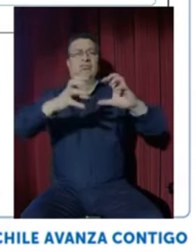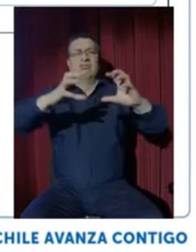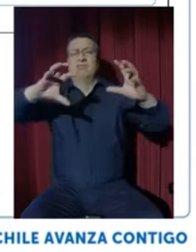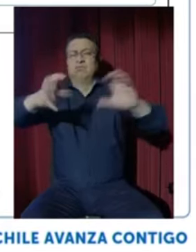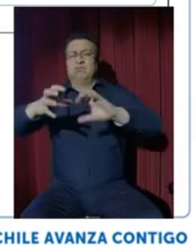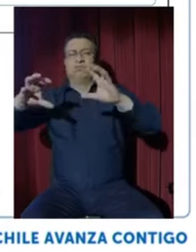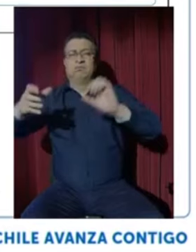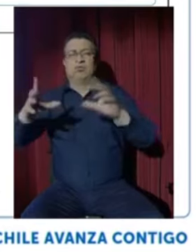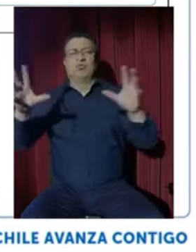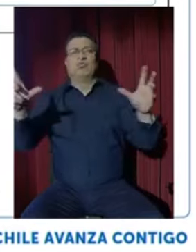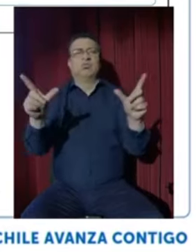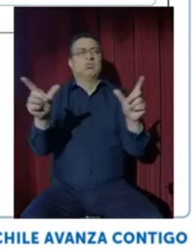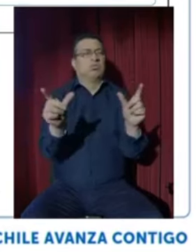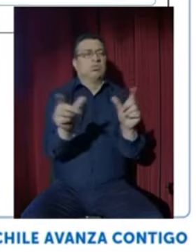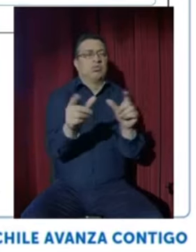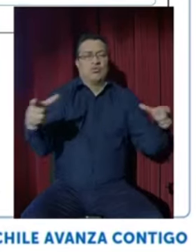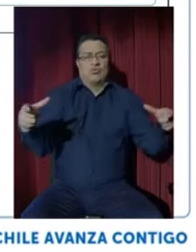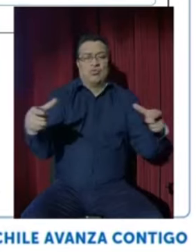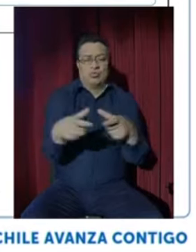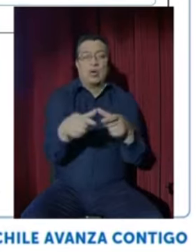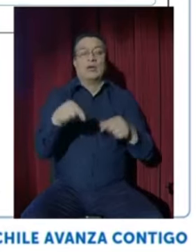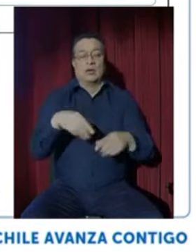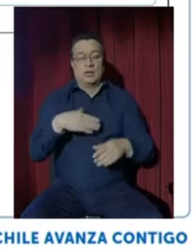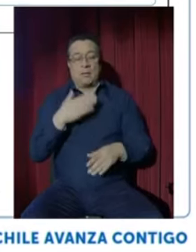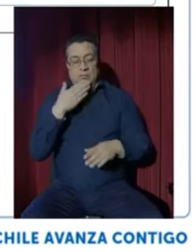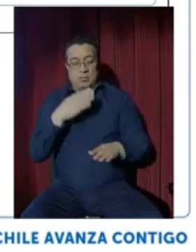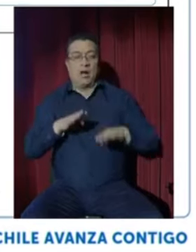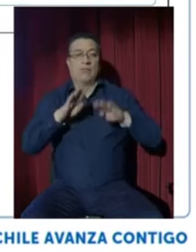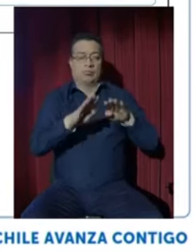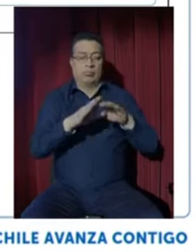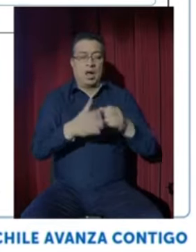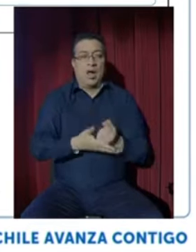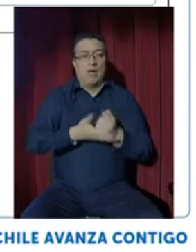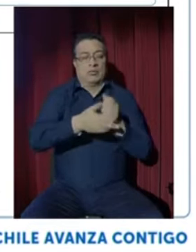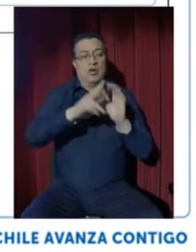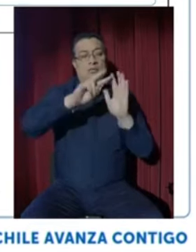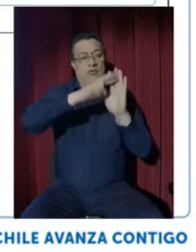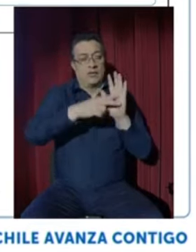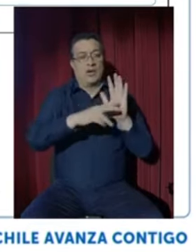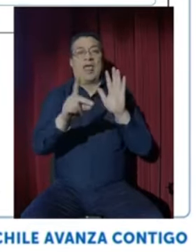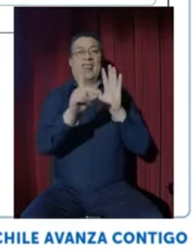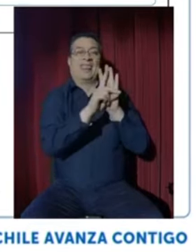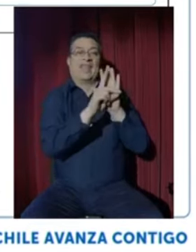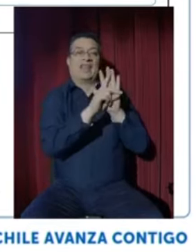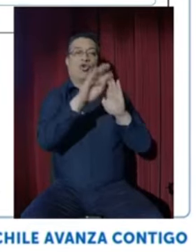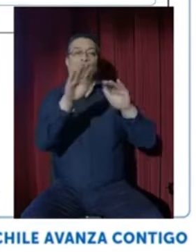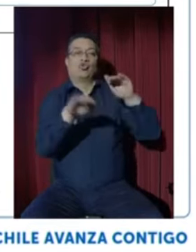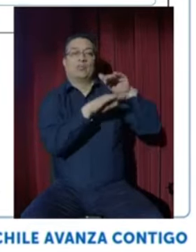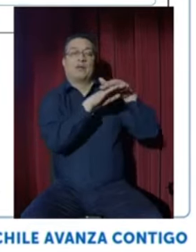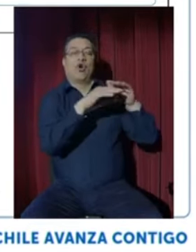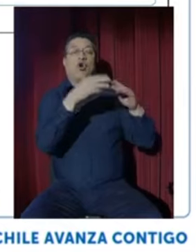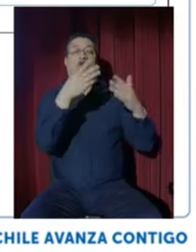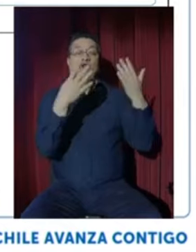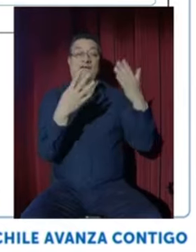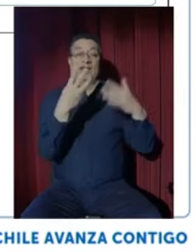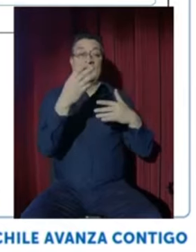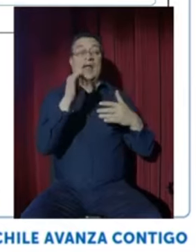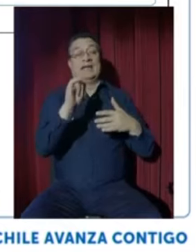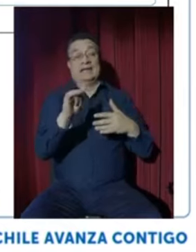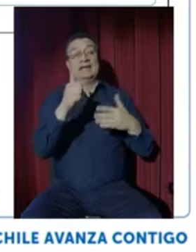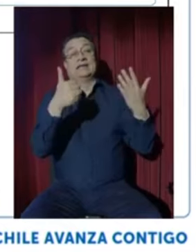están degradados junto a ello la aprobación y propuesta de modificación del decreto supremo 93 y el decreto supremo